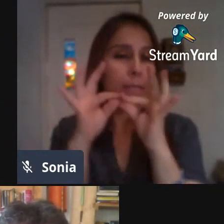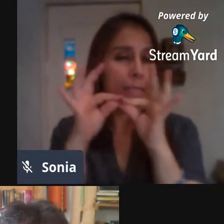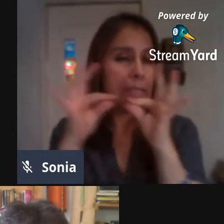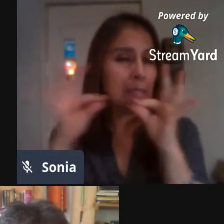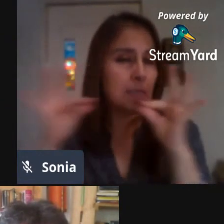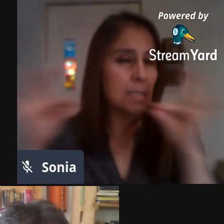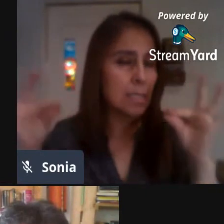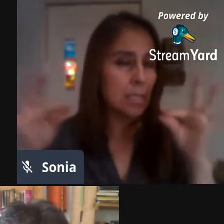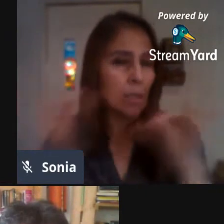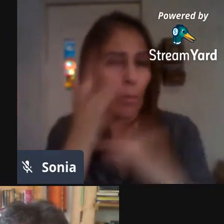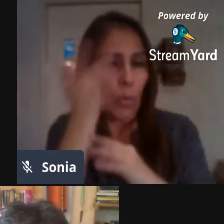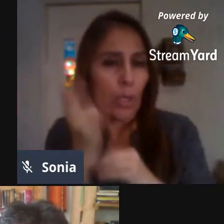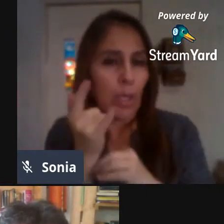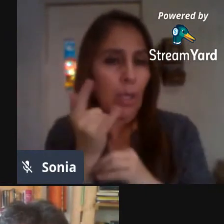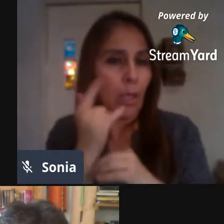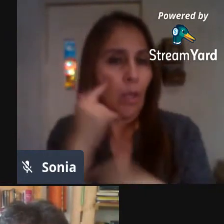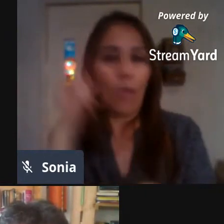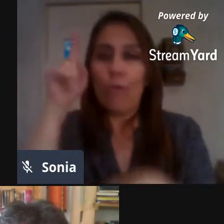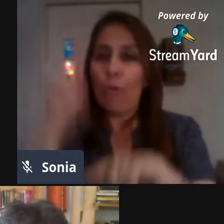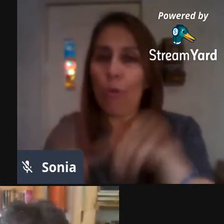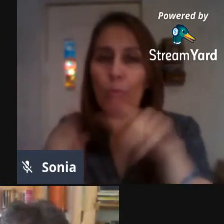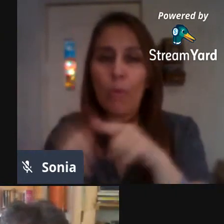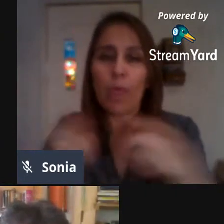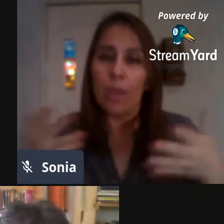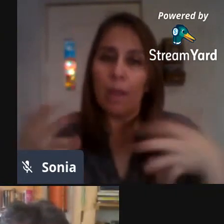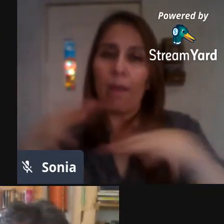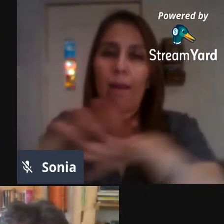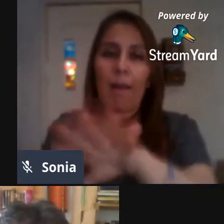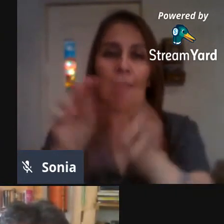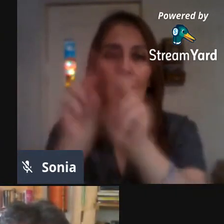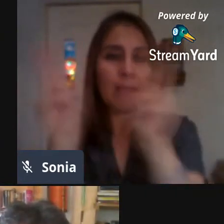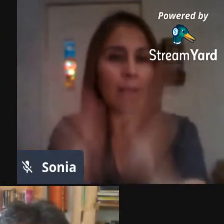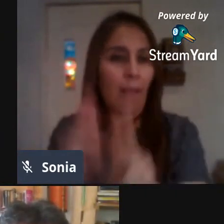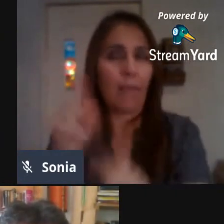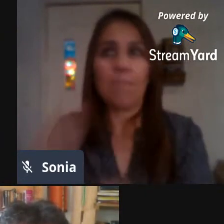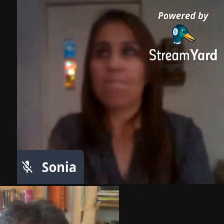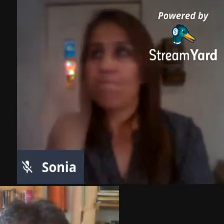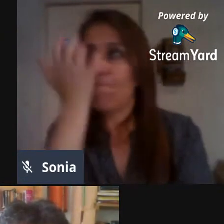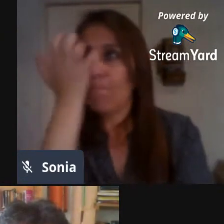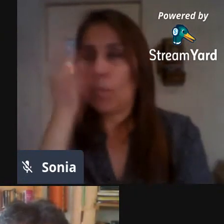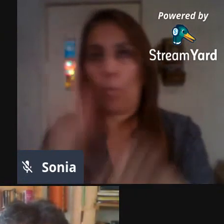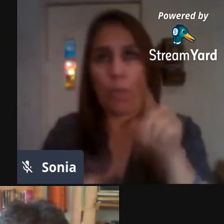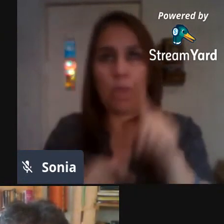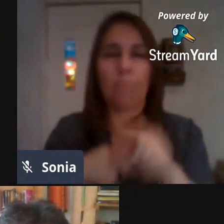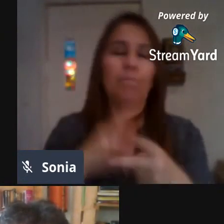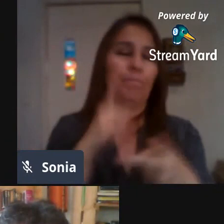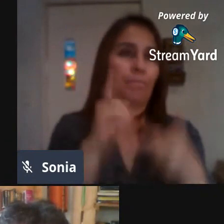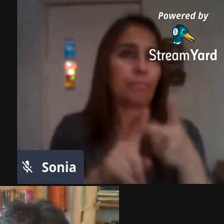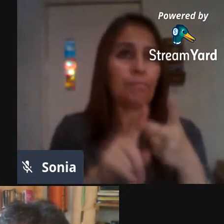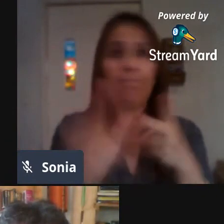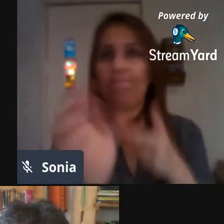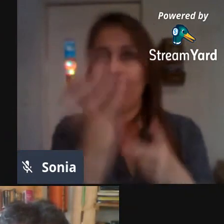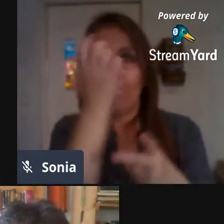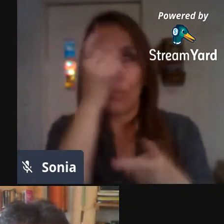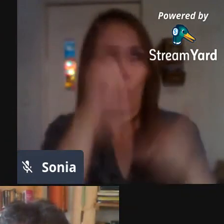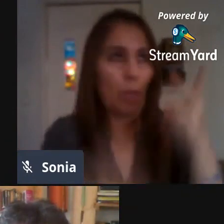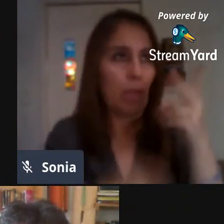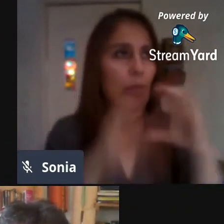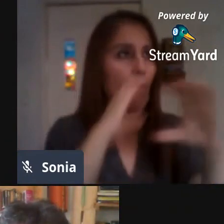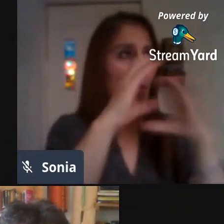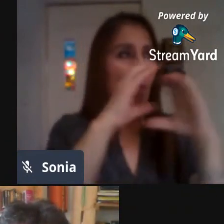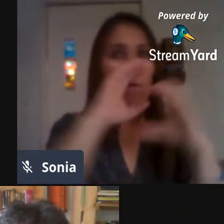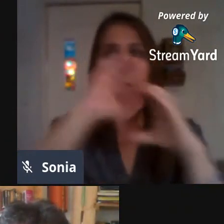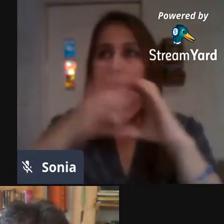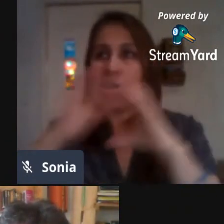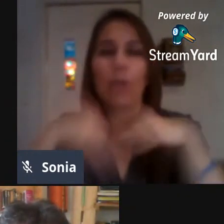de acceder a una red de internet o no tienen los mecanismos precisamente para poderse comunicar a